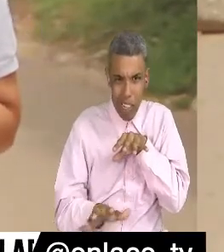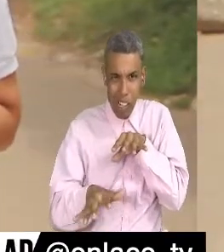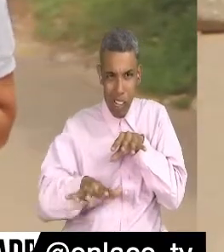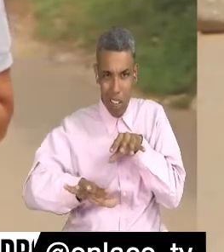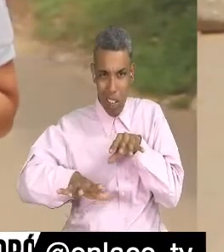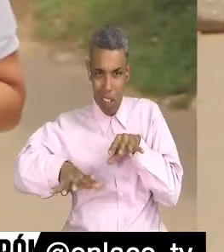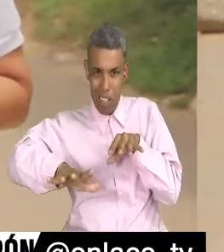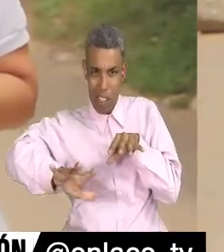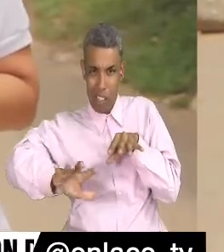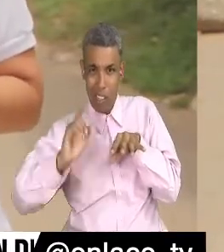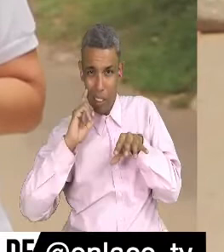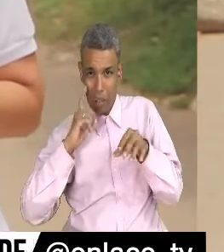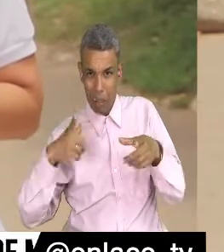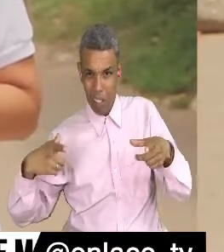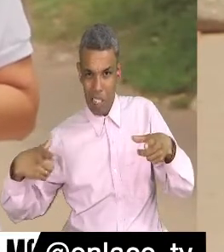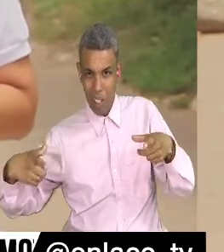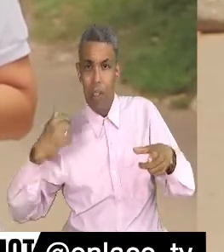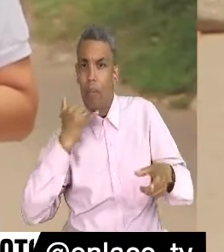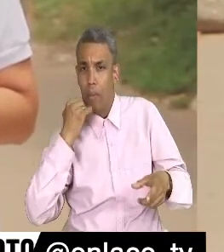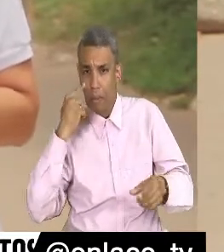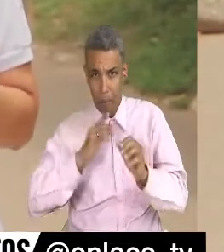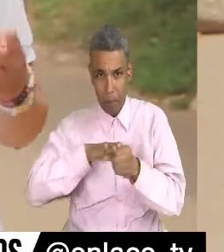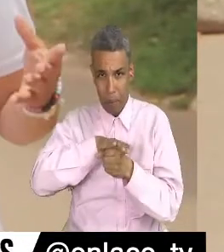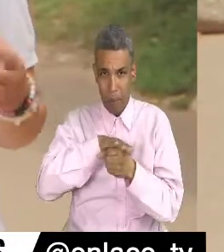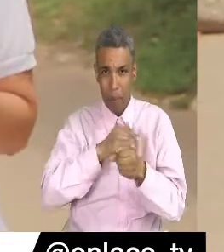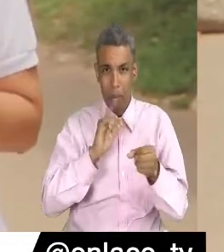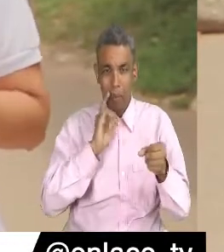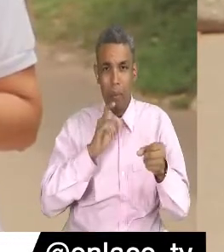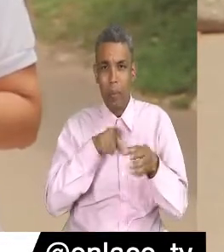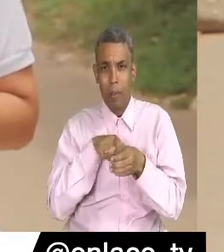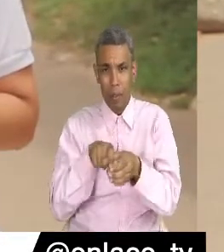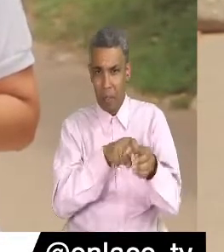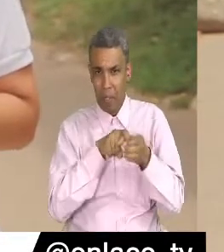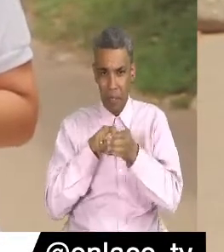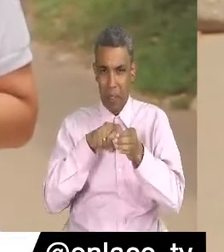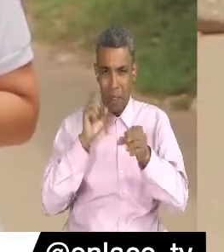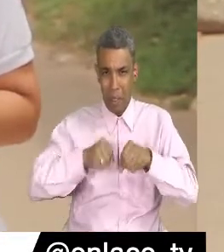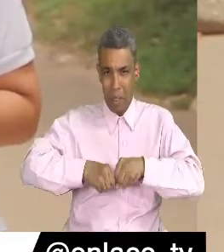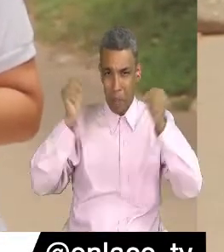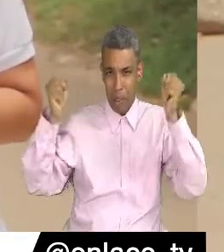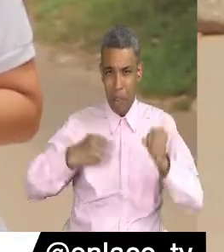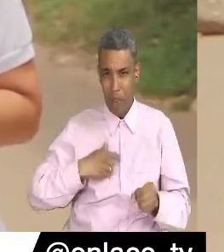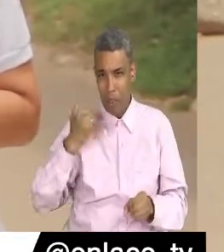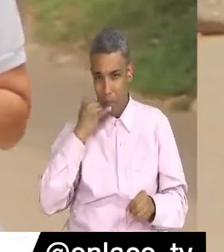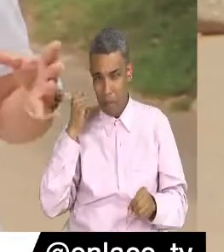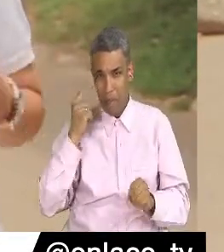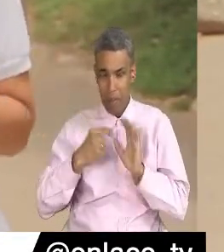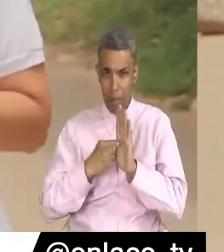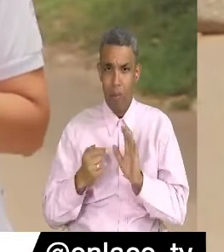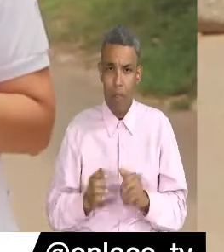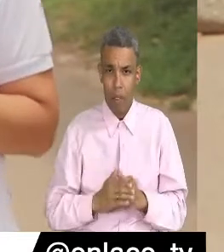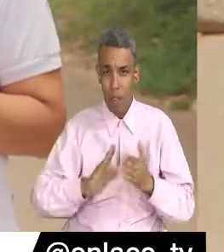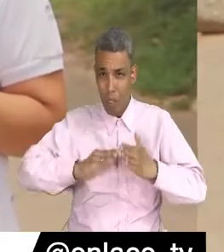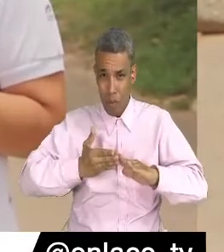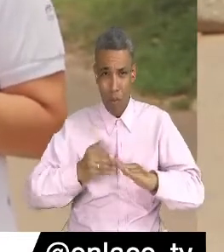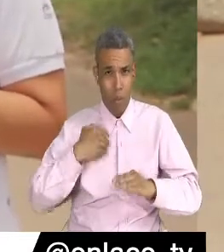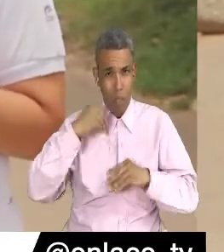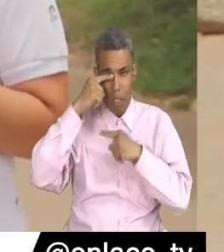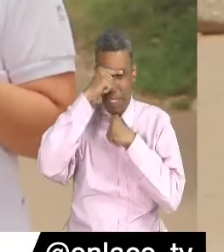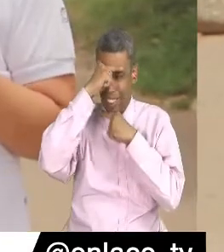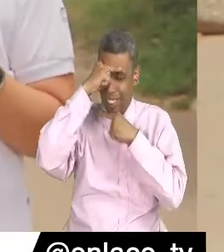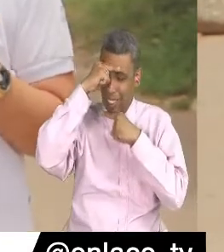con diagonal 62 del barrio Las Granjas, al nororiente de la ciudad, por el llamado propio de la comunidad, quien, cansada de este hueco que ustedes